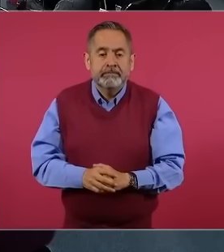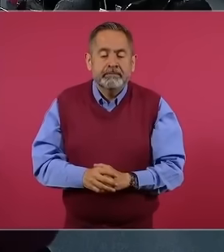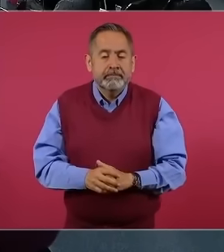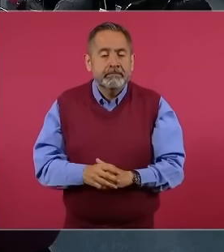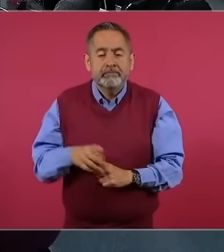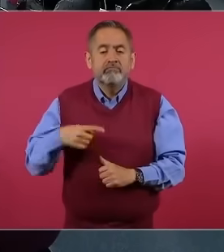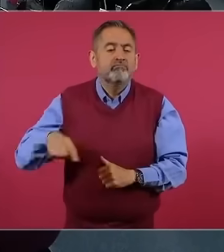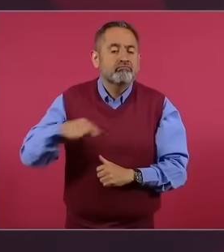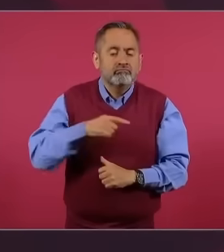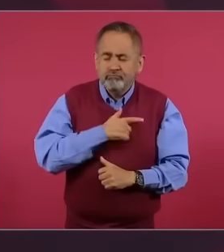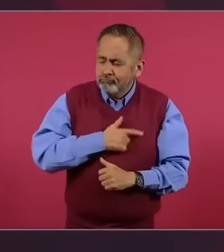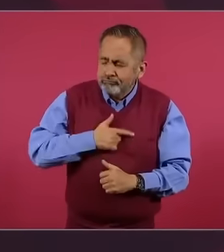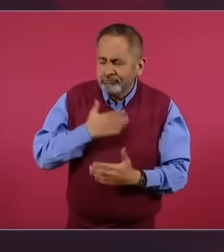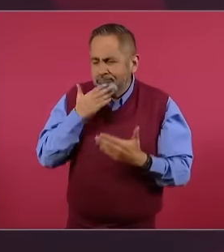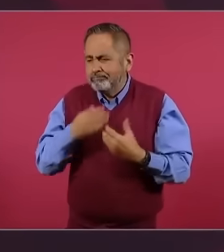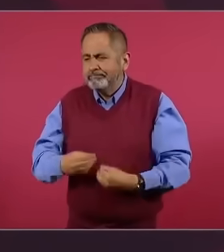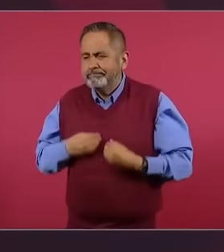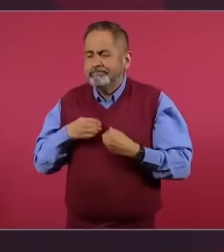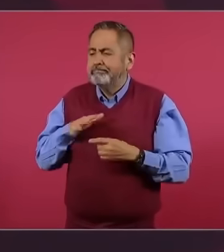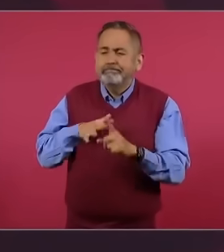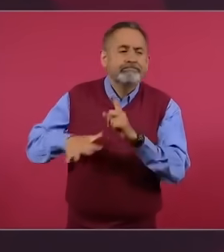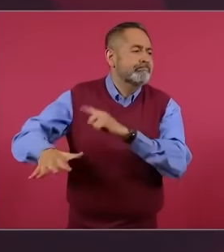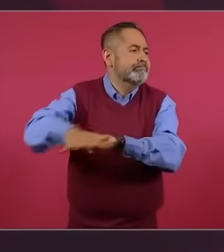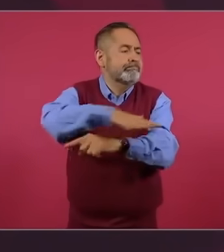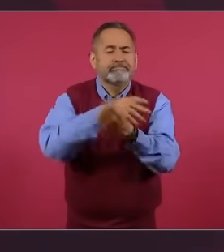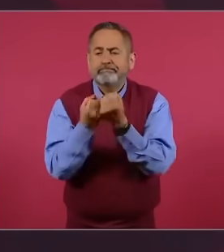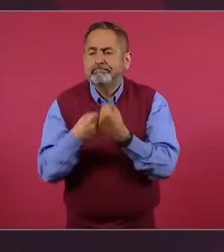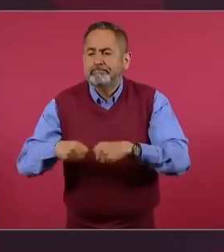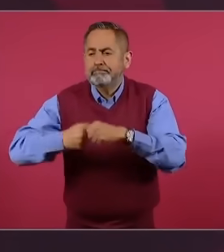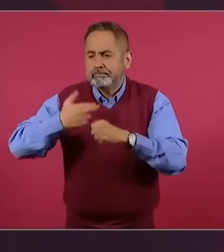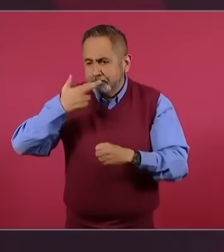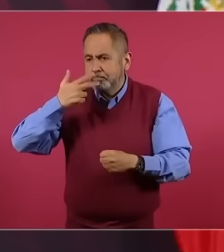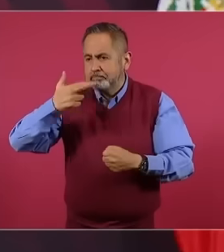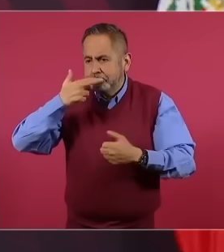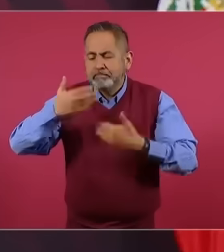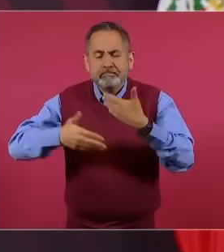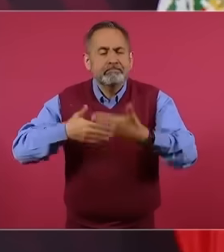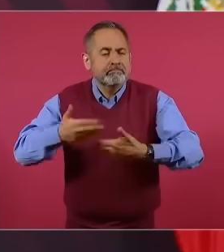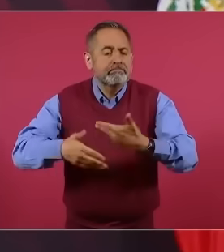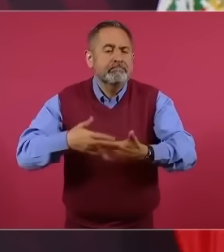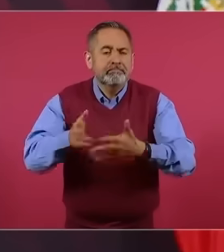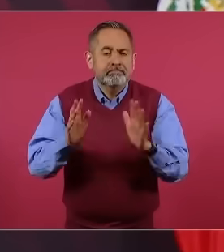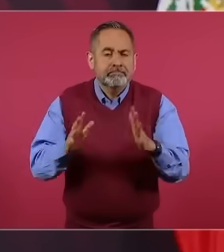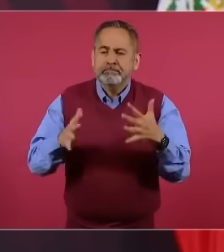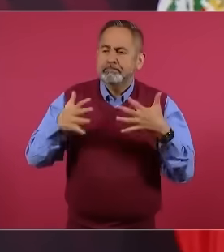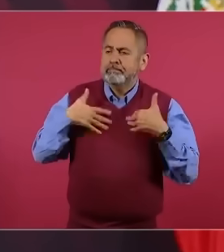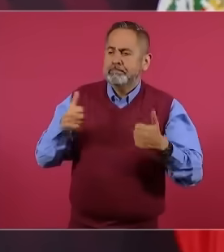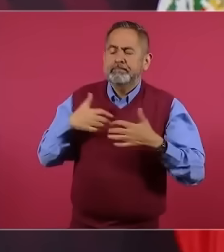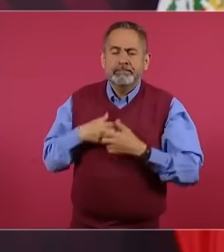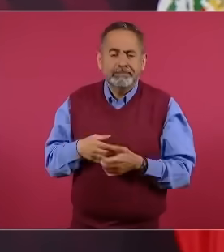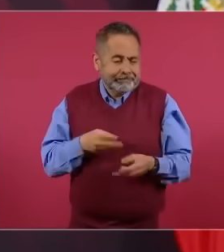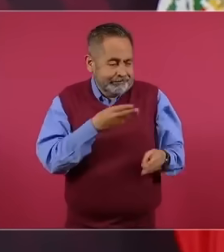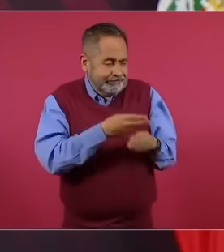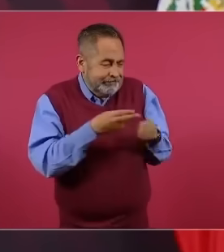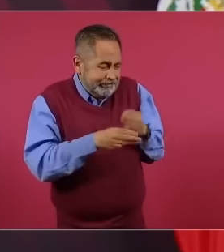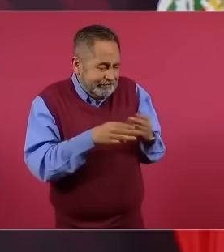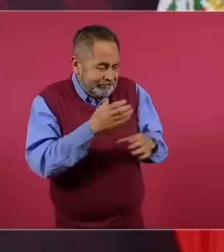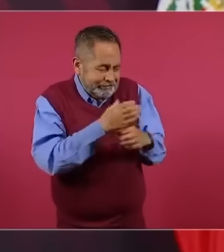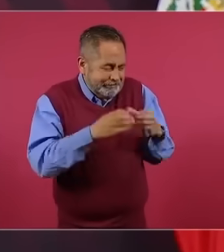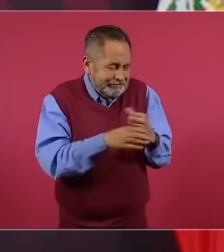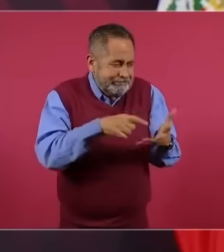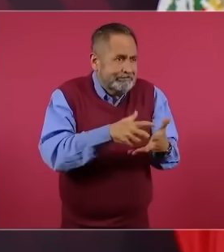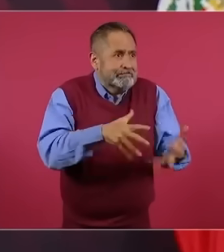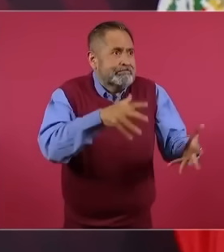buscar vivir en una sociedad mejor y entender que lo material no,